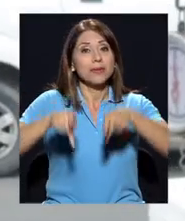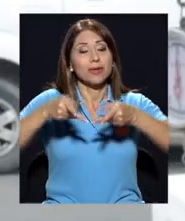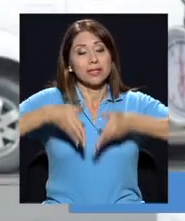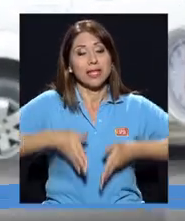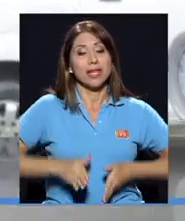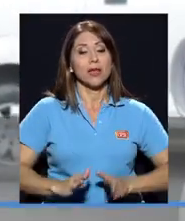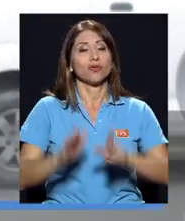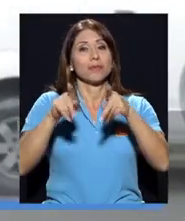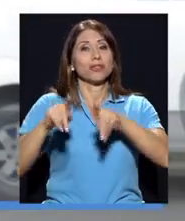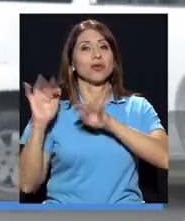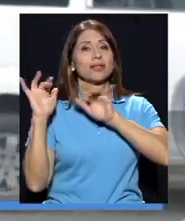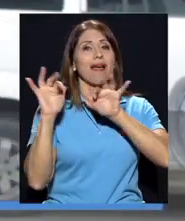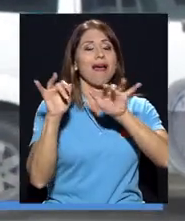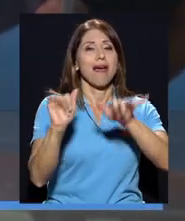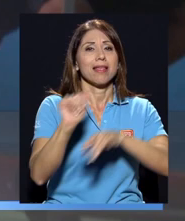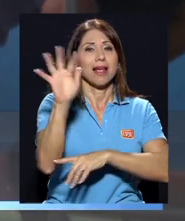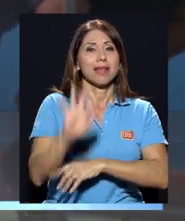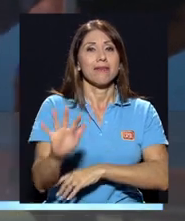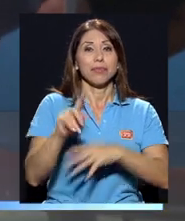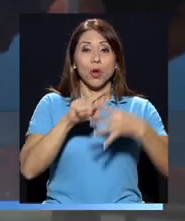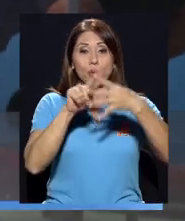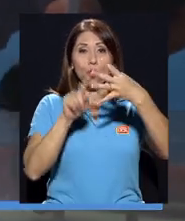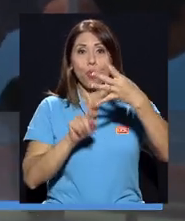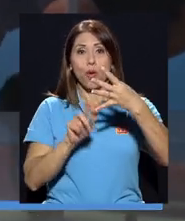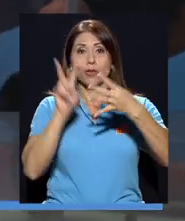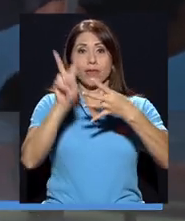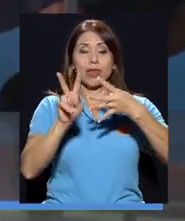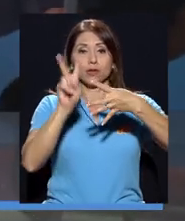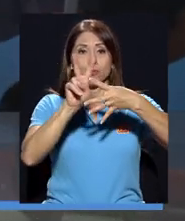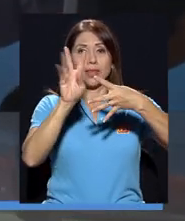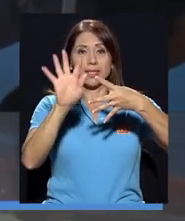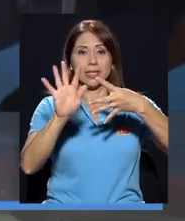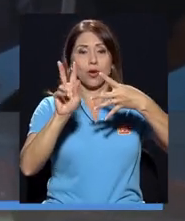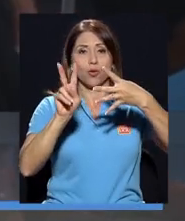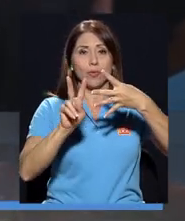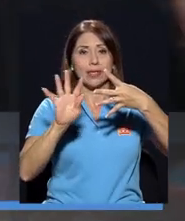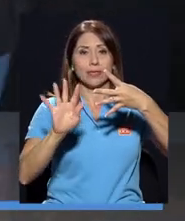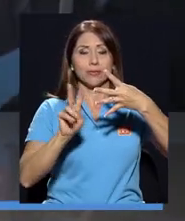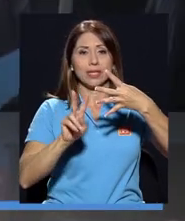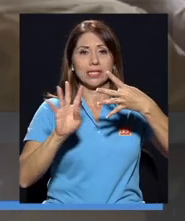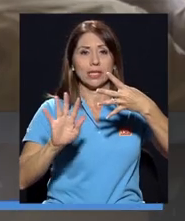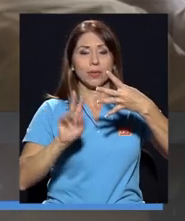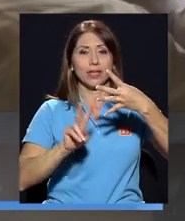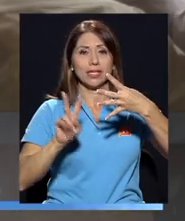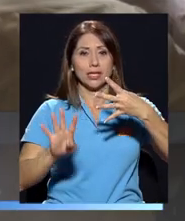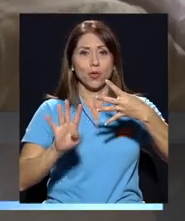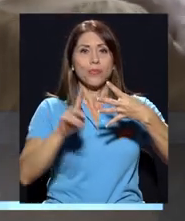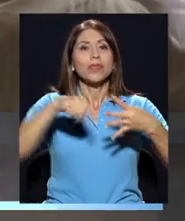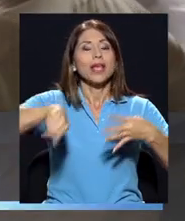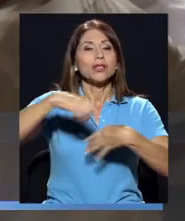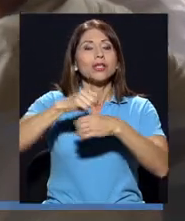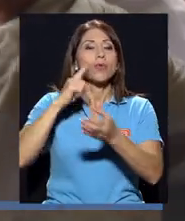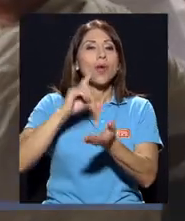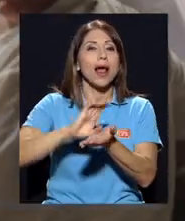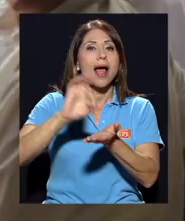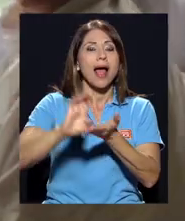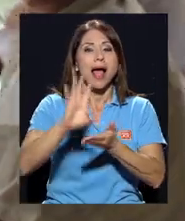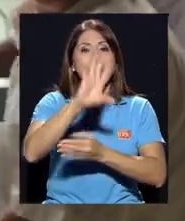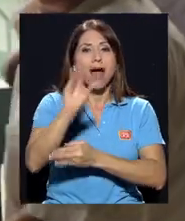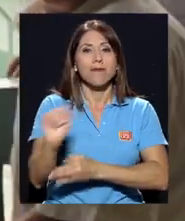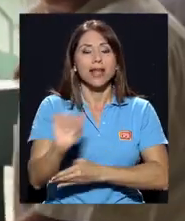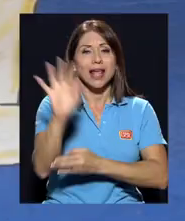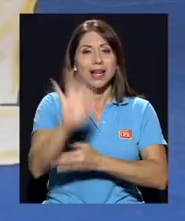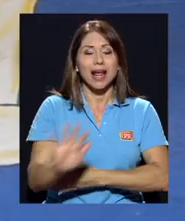los cuatro documentales de 25 minutos fueron producidos por la cátedra de estudios de áfrica y el caribe de la universidad de